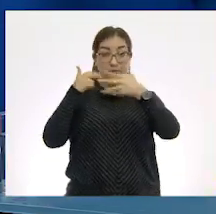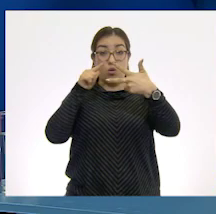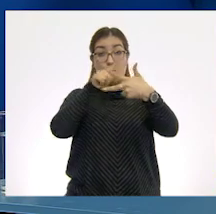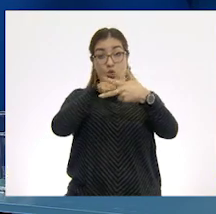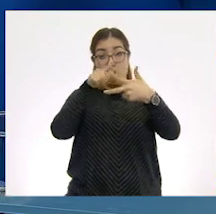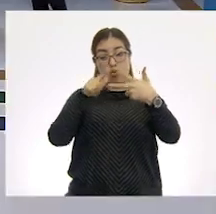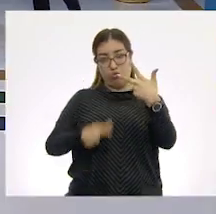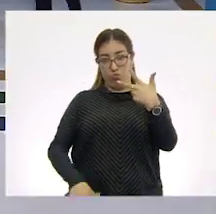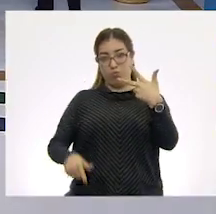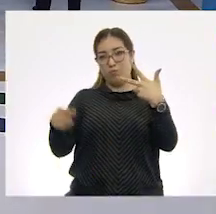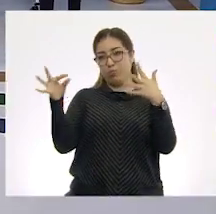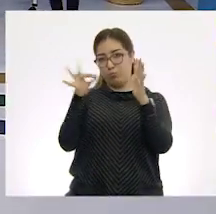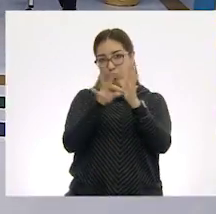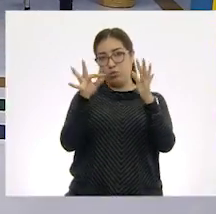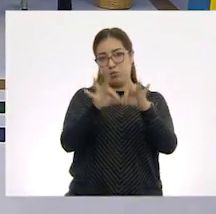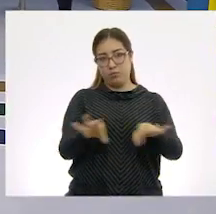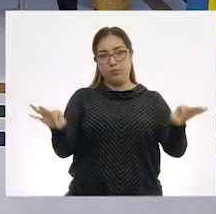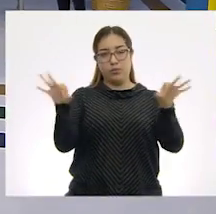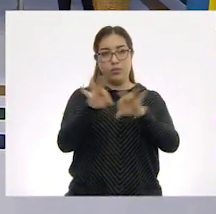bien.